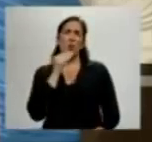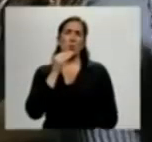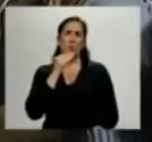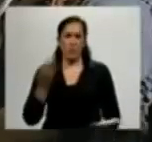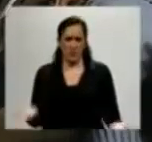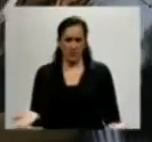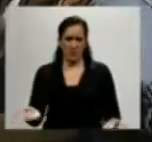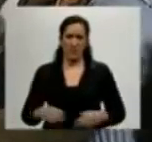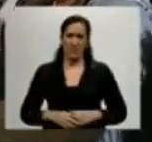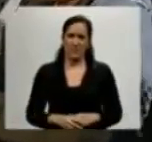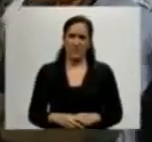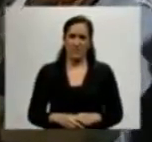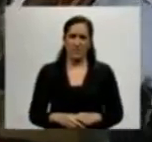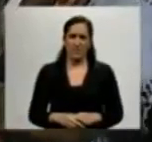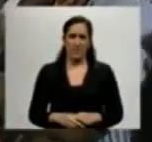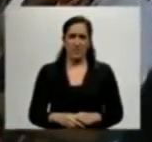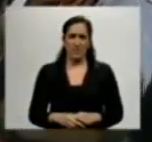ficción.